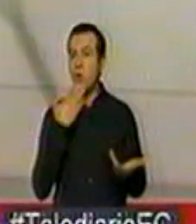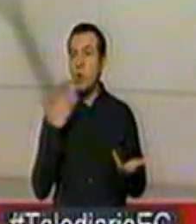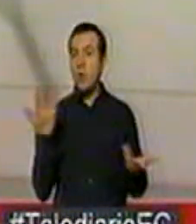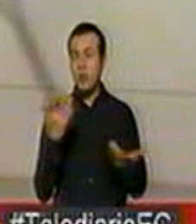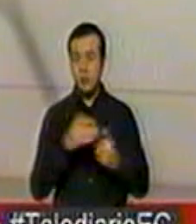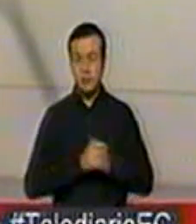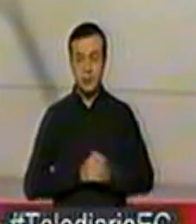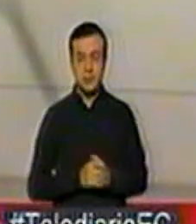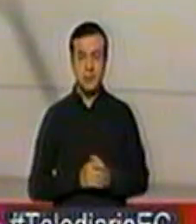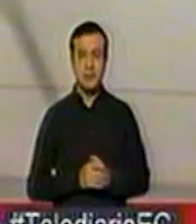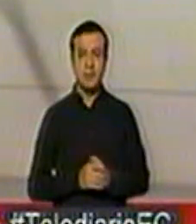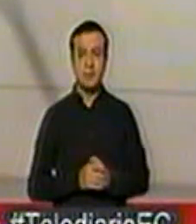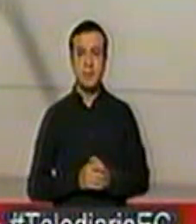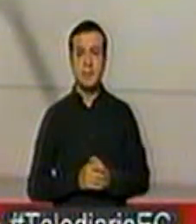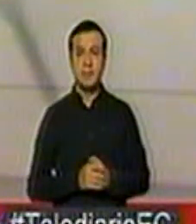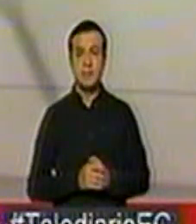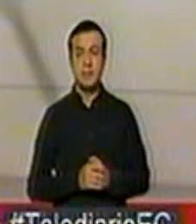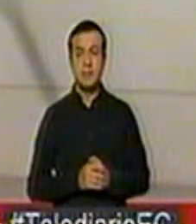Bueno,